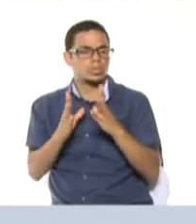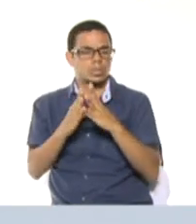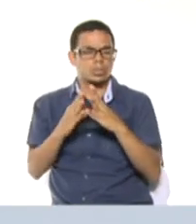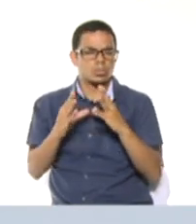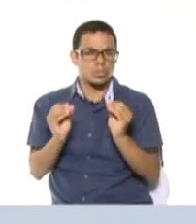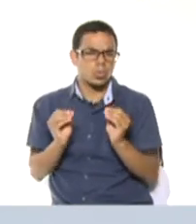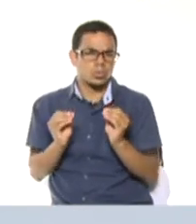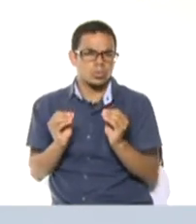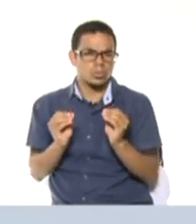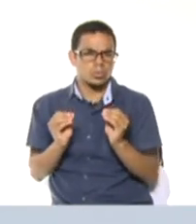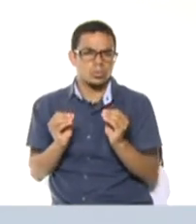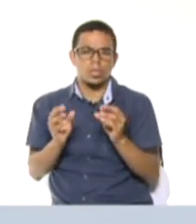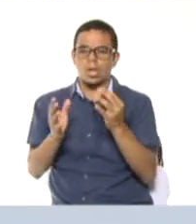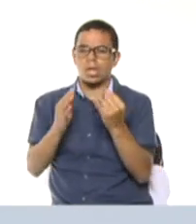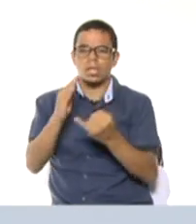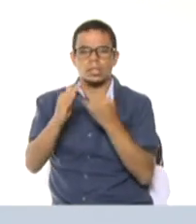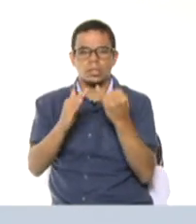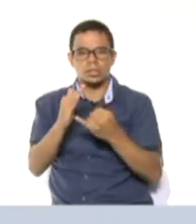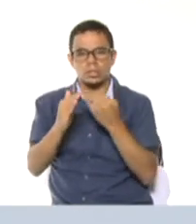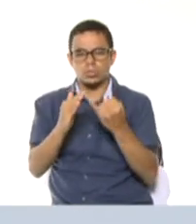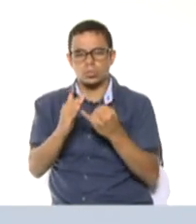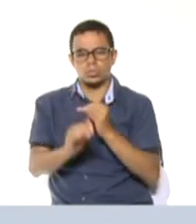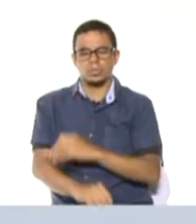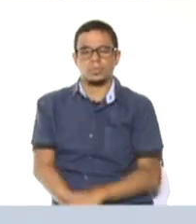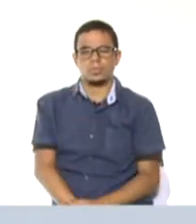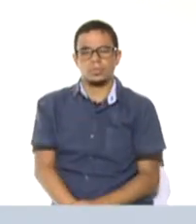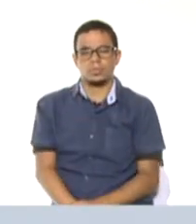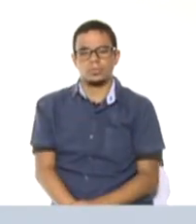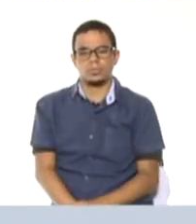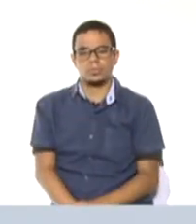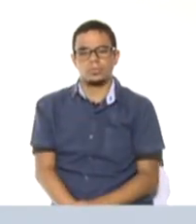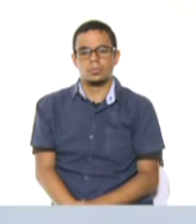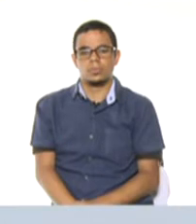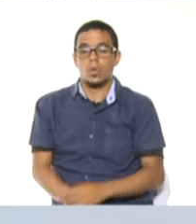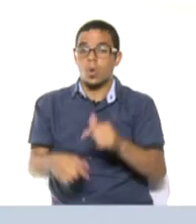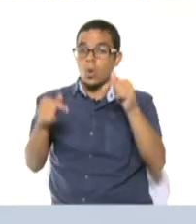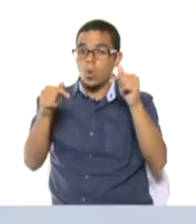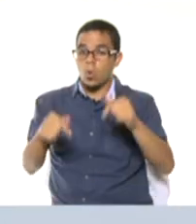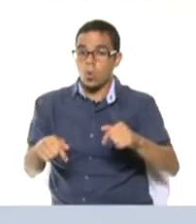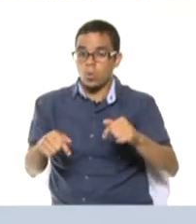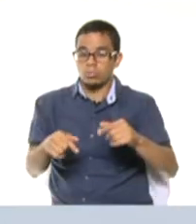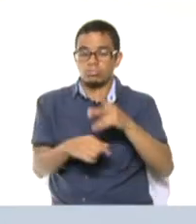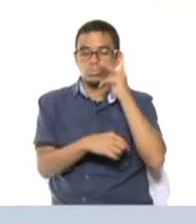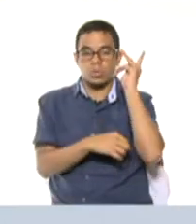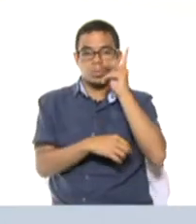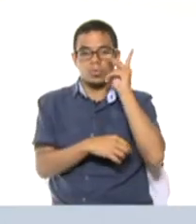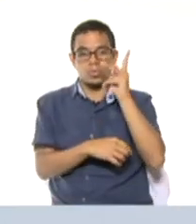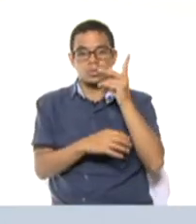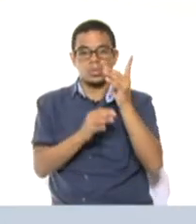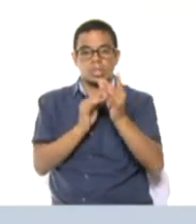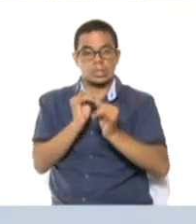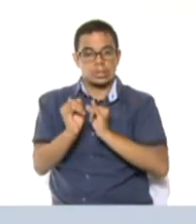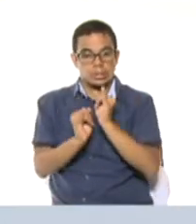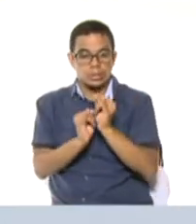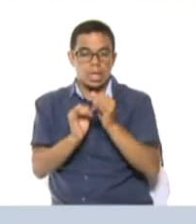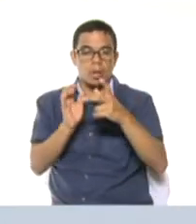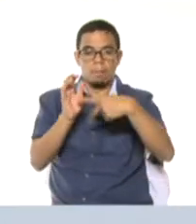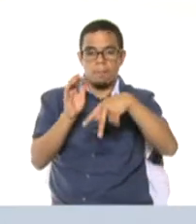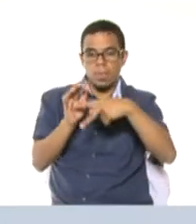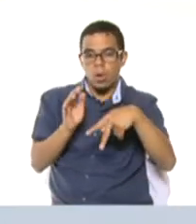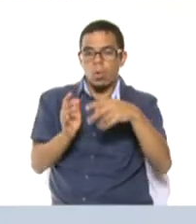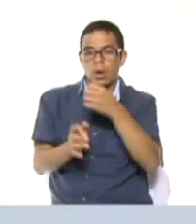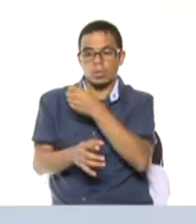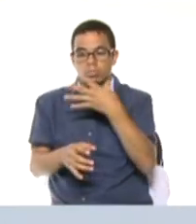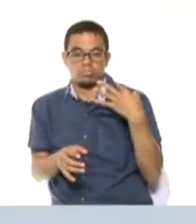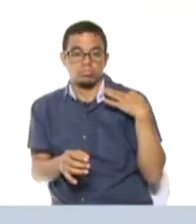los estudiantes de las instituciones de la modalidad. Hoy nuestros docentes del nivel de inicial y del nivel de